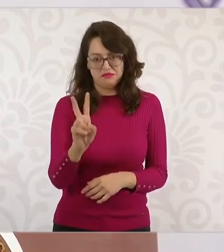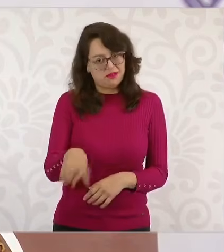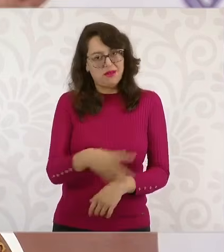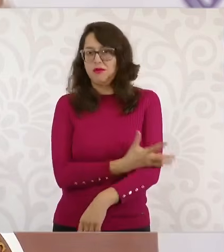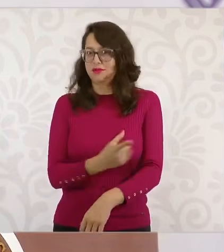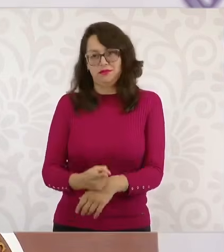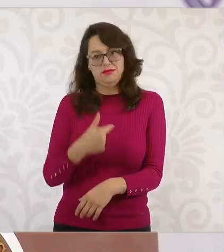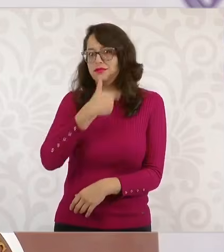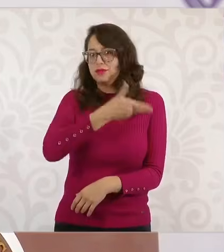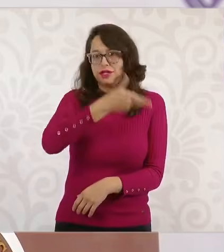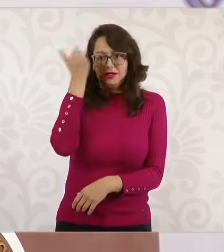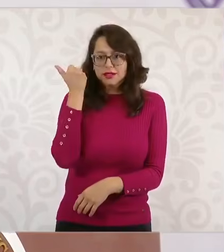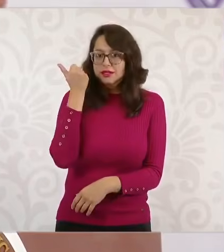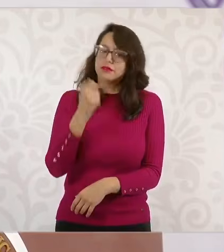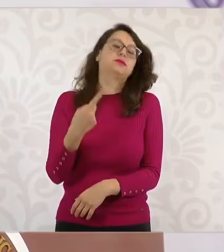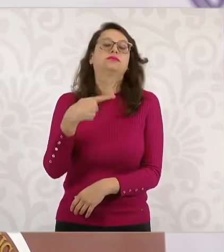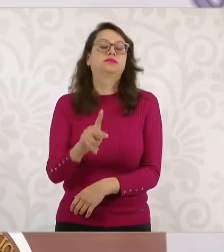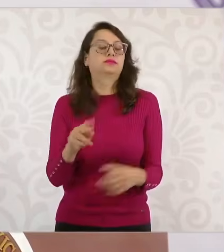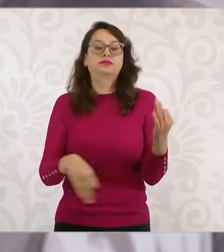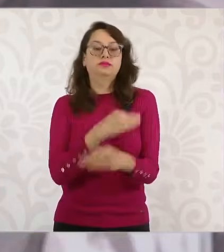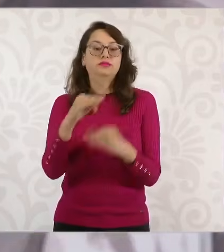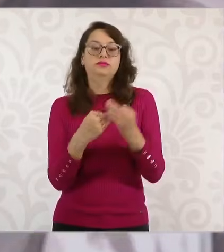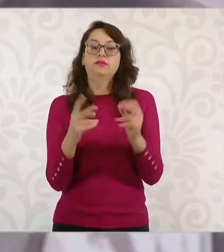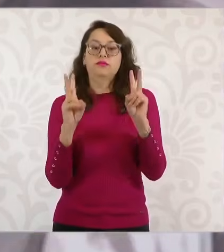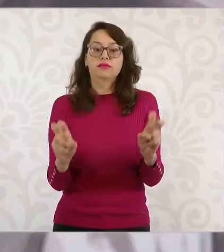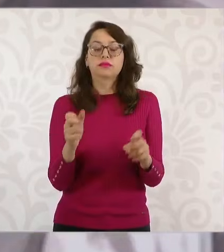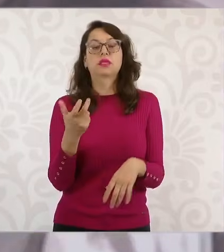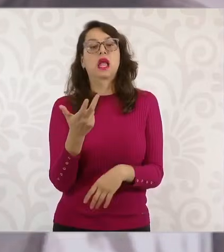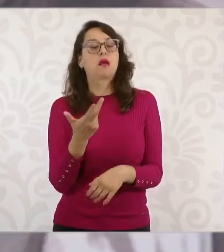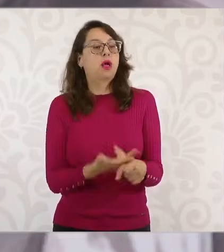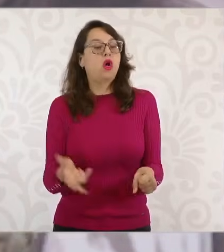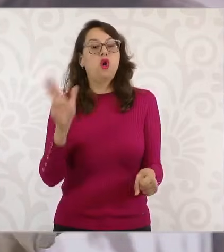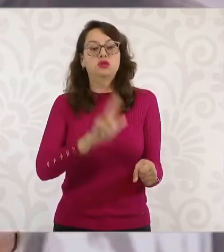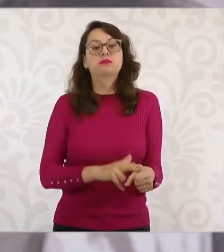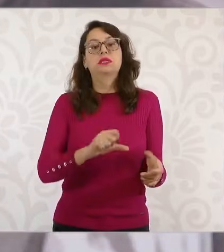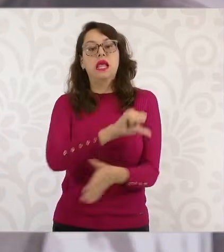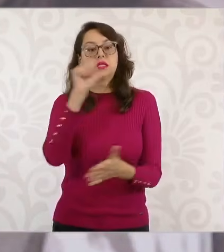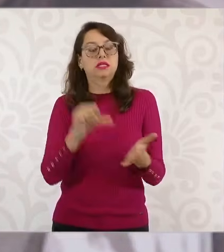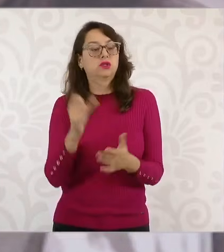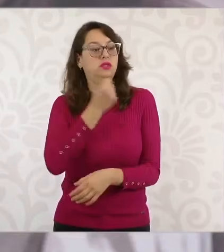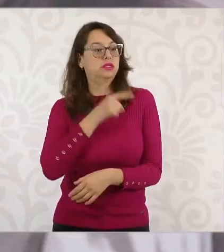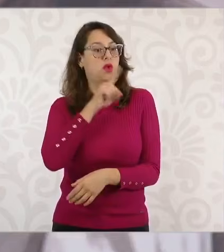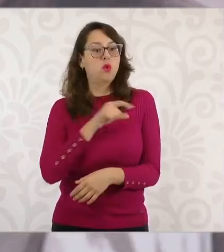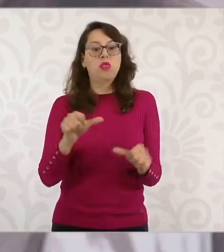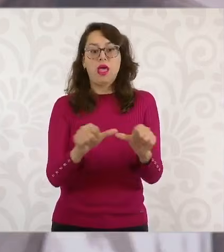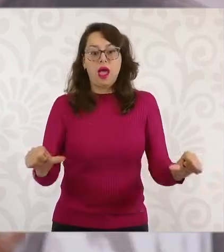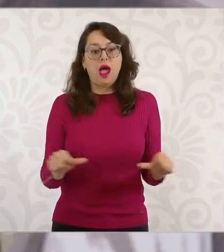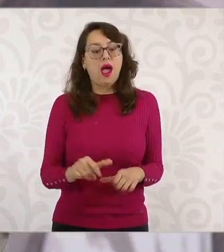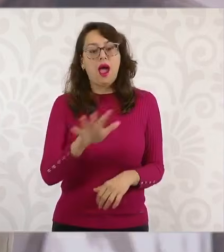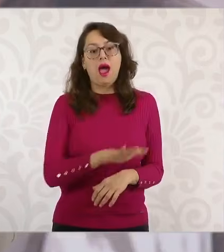para cualquier área, los hospitales, los centros de atención, siempre